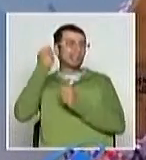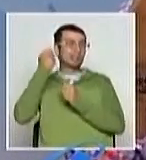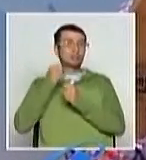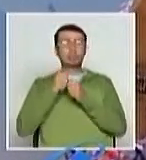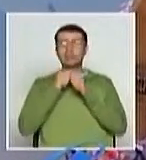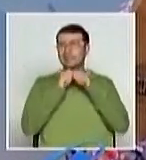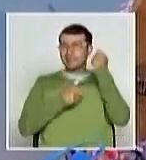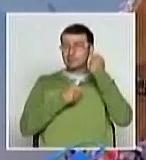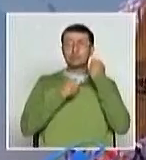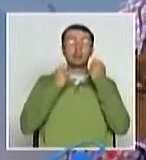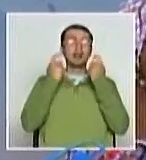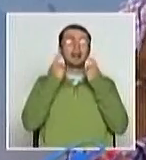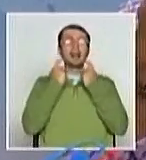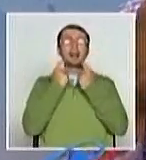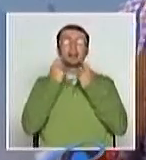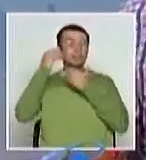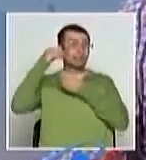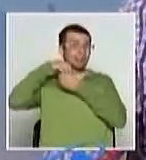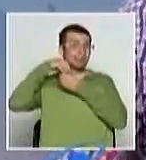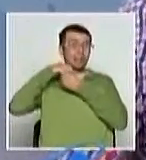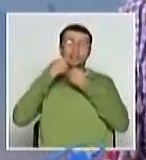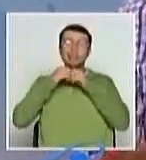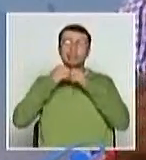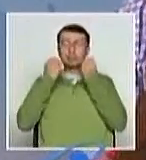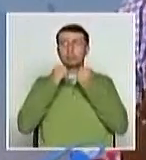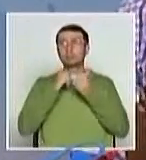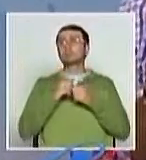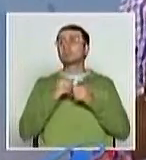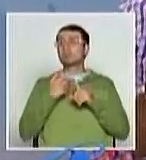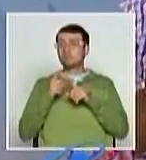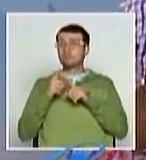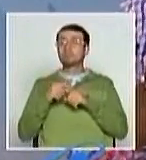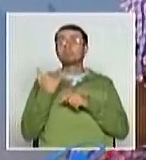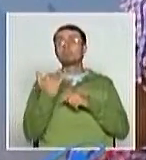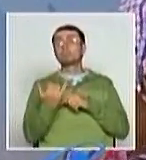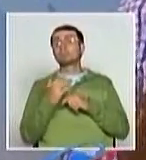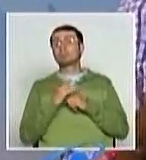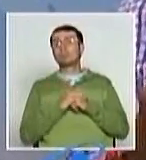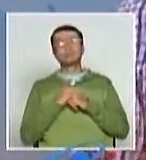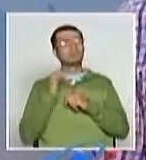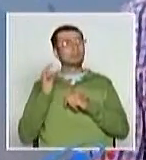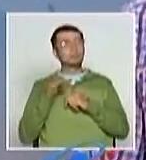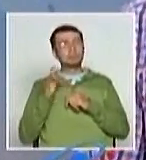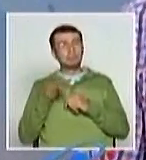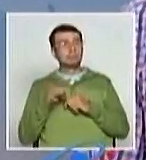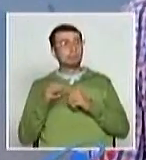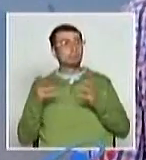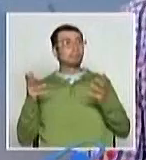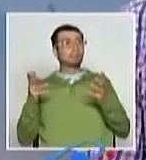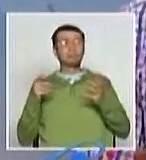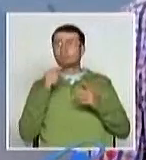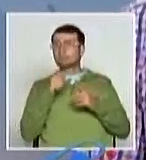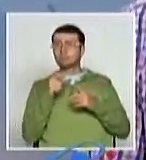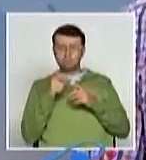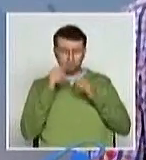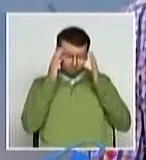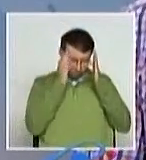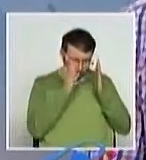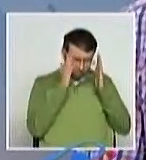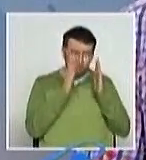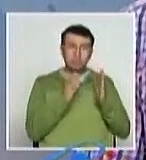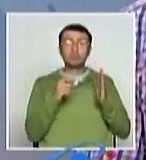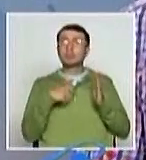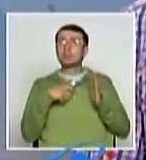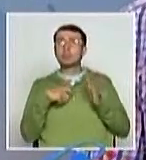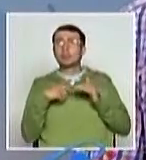las amalgamas se desgastan los dientes Entonces ya todo lo lo cerró en ese mundo porque no tenía forma de hablar